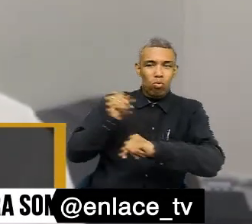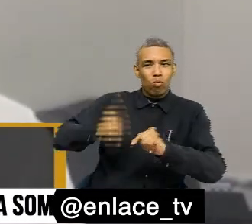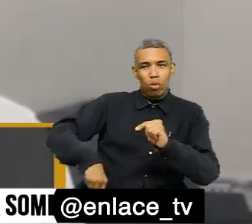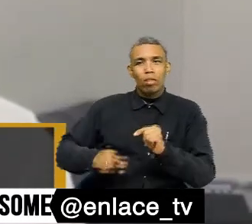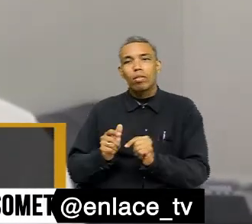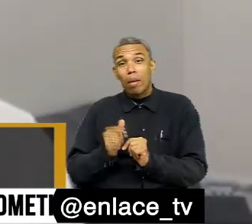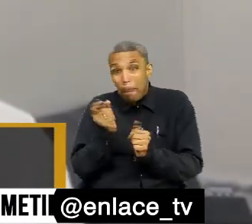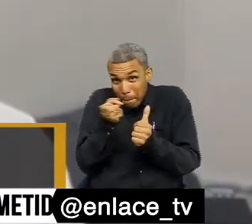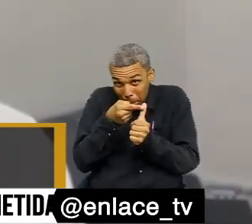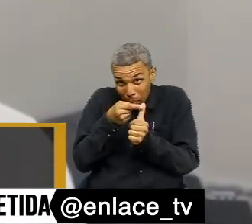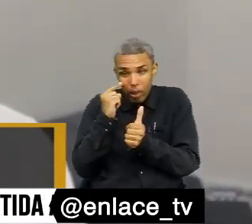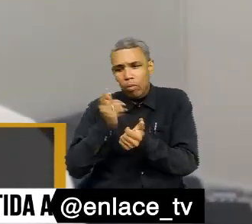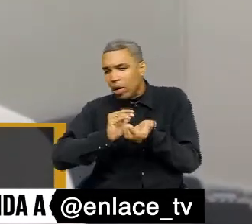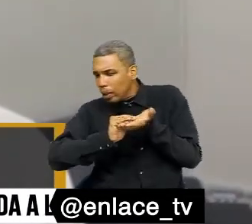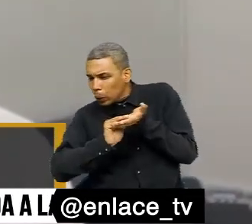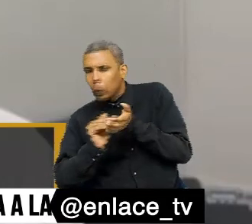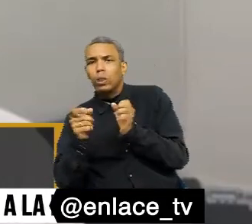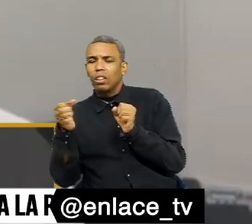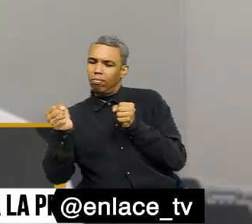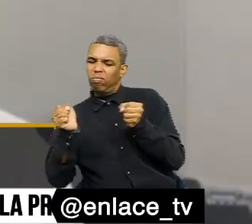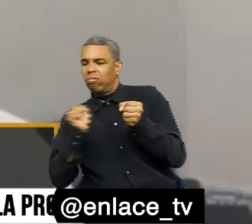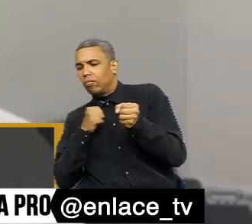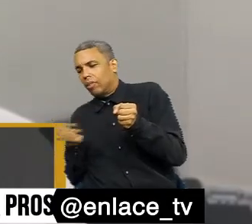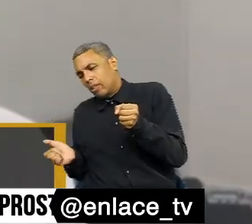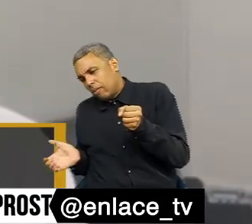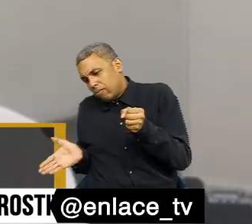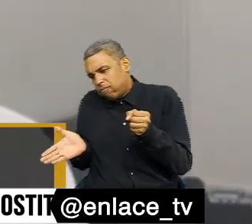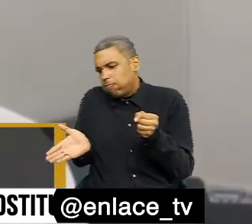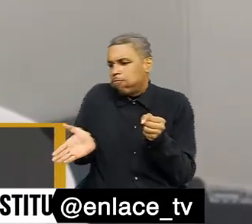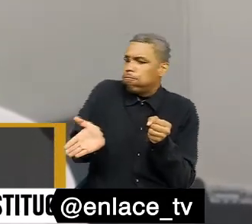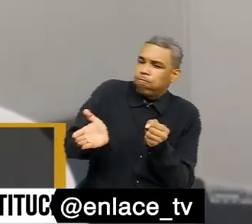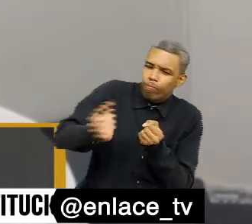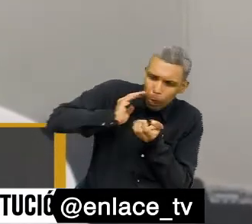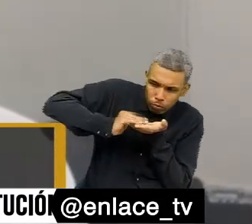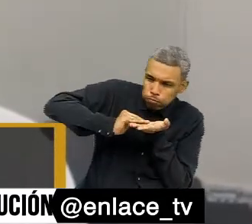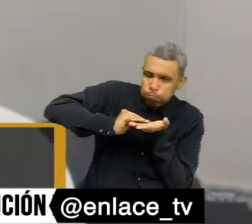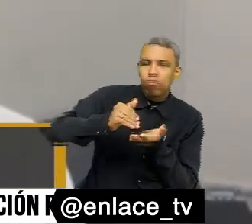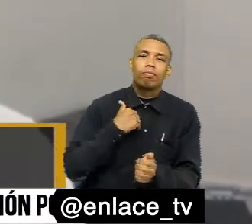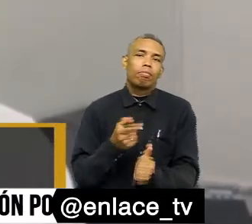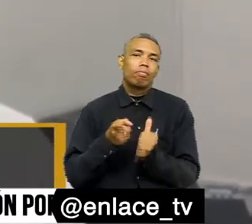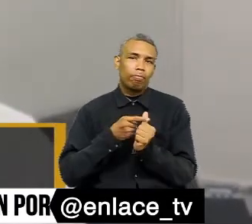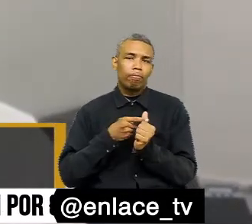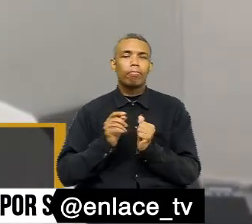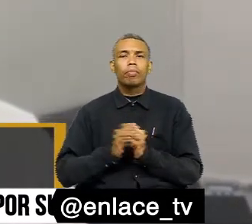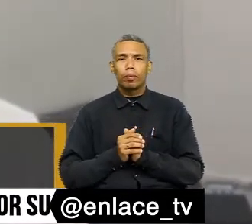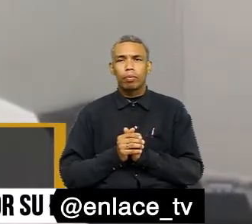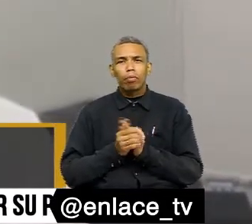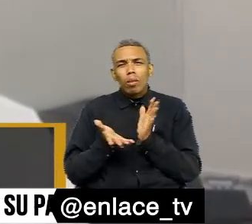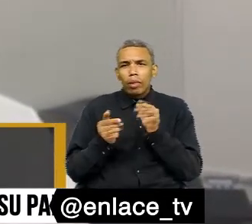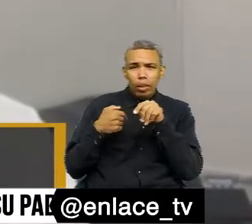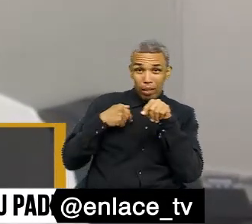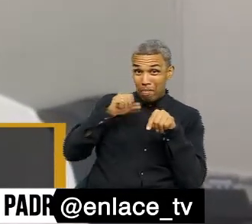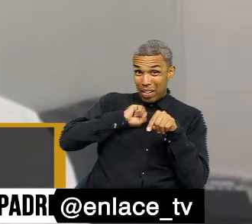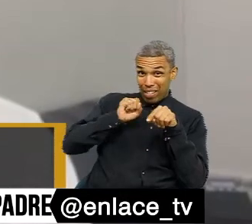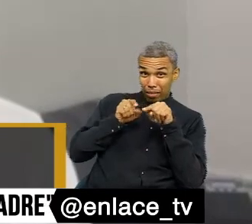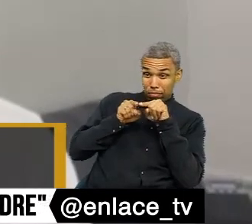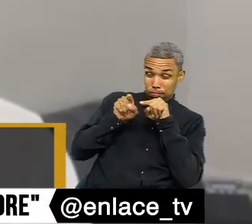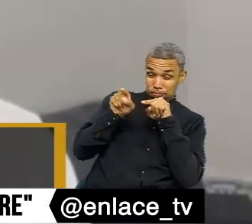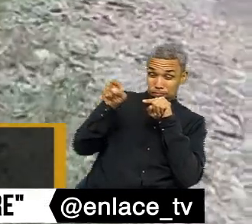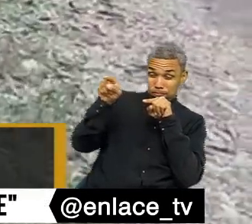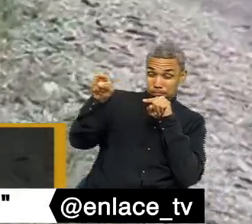Bermeja, sobre el tramo 40, kilómetro 40, en más específicamente sobre el